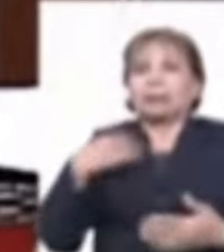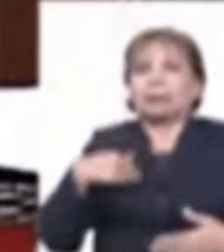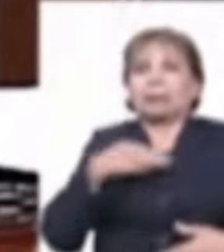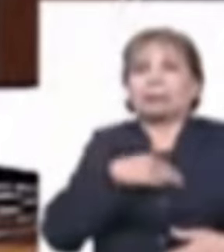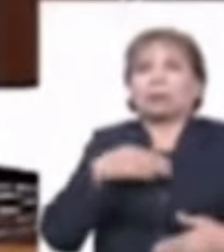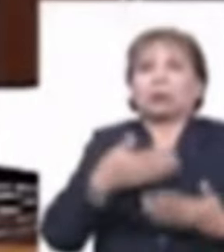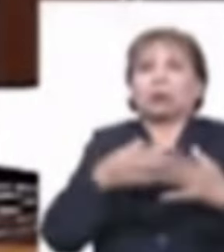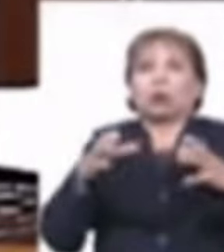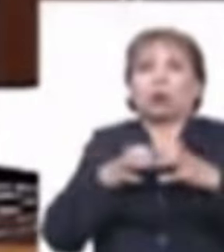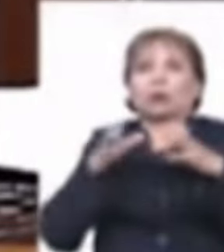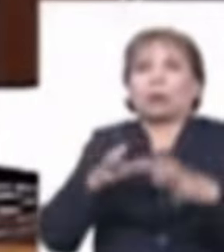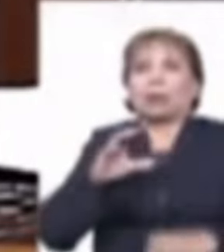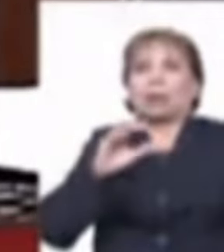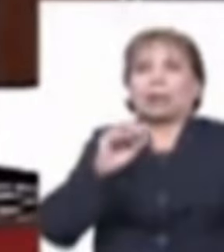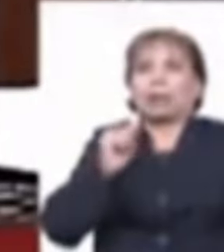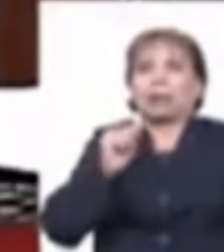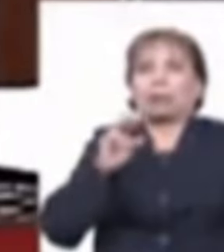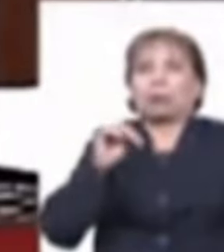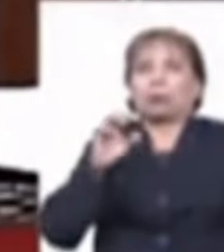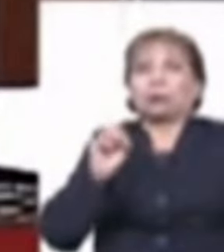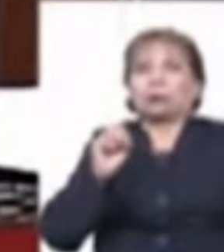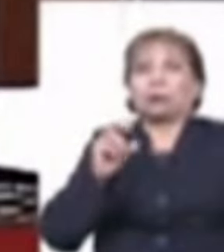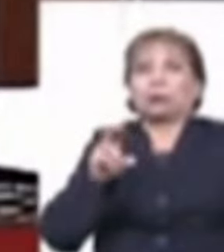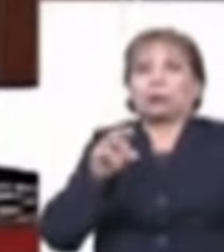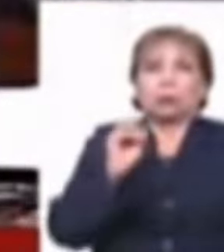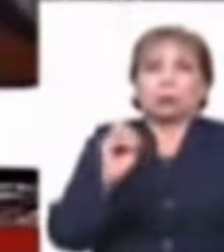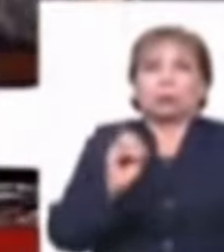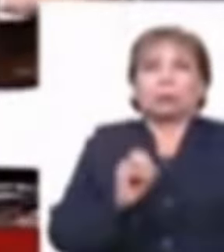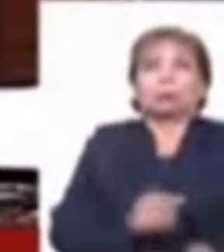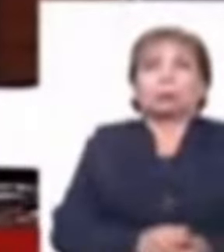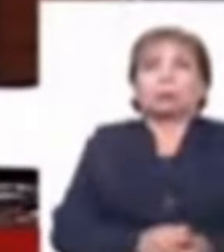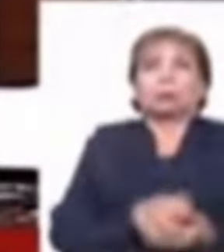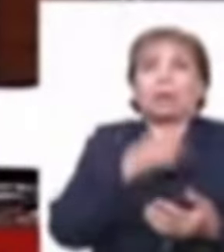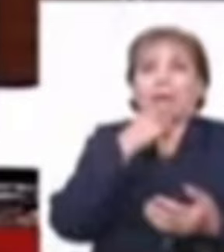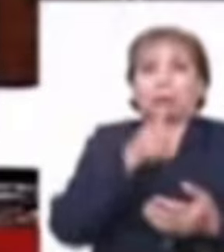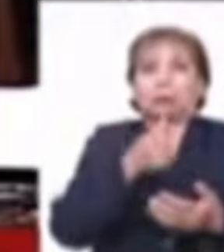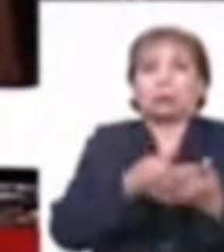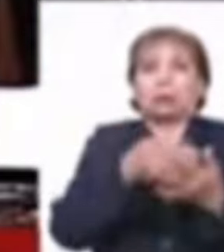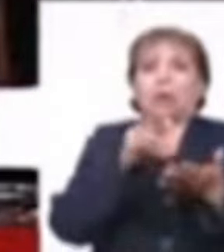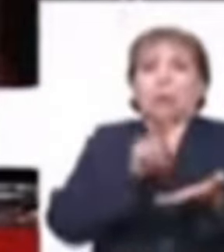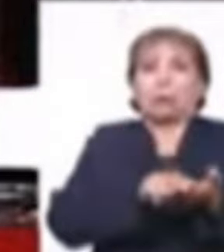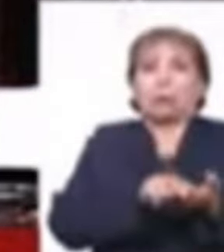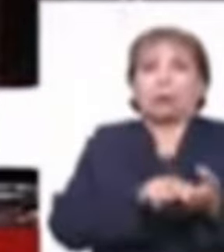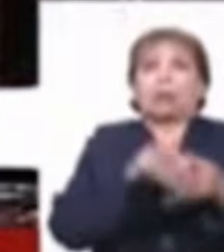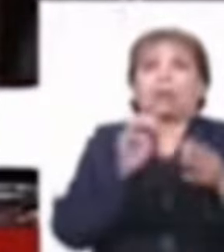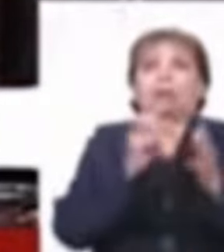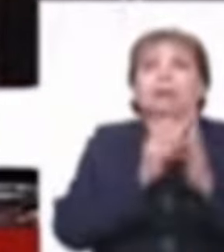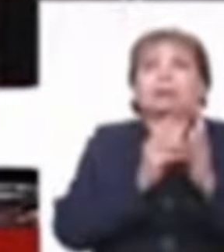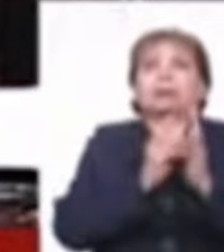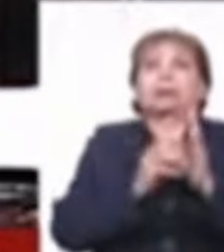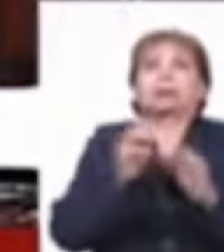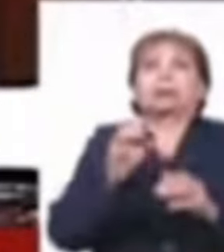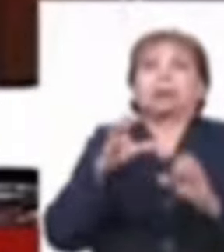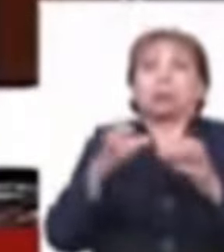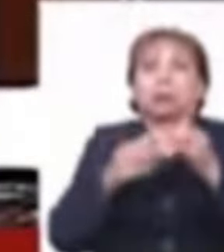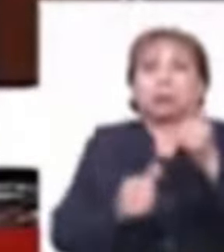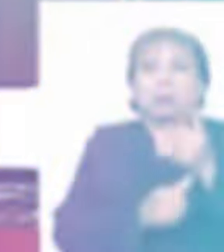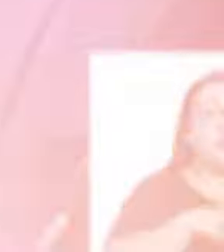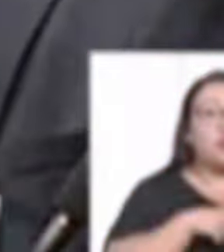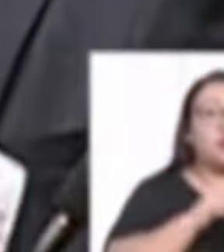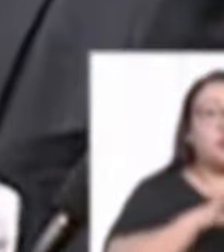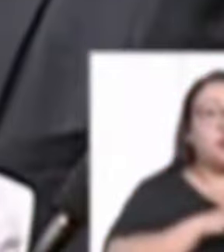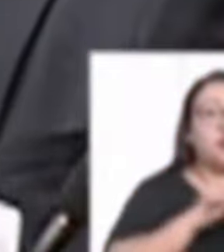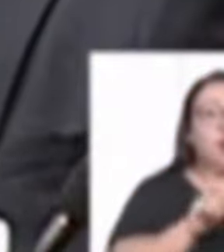los congresistas Camones Soriano y Medina Miraya. Ha sido aprobada la designación de la subcomisión